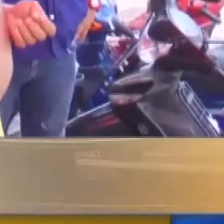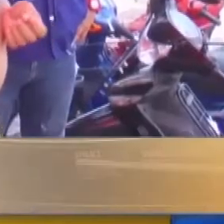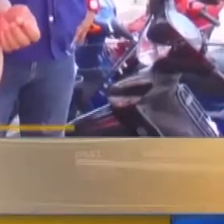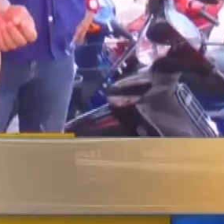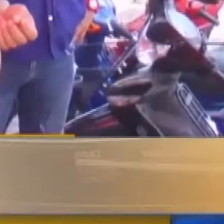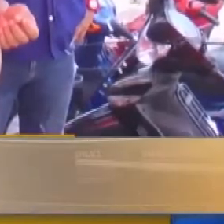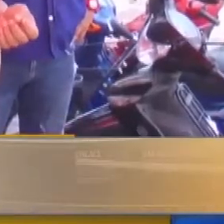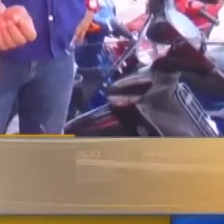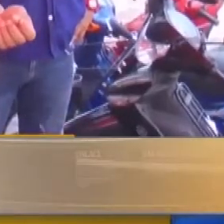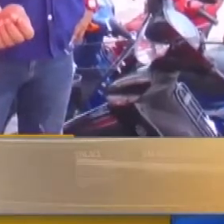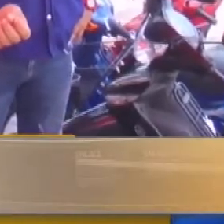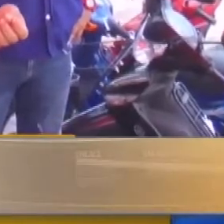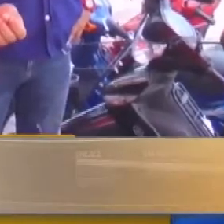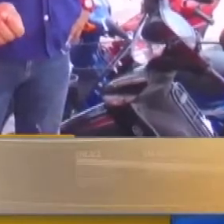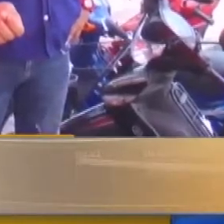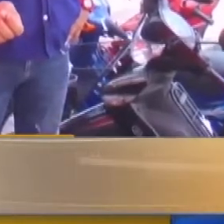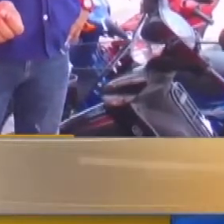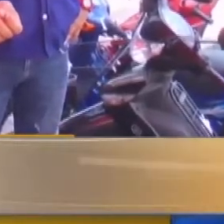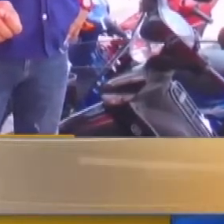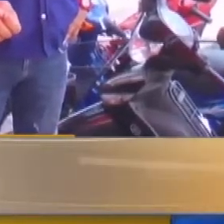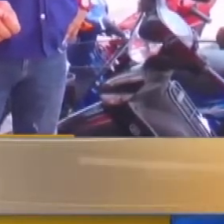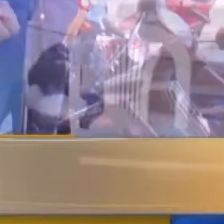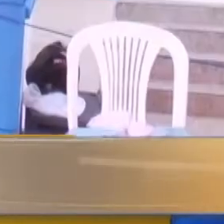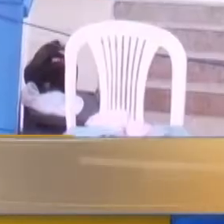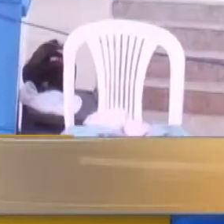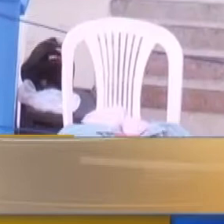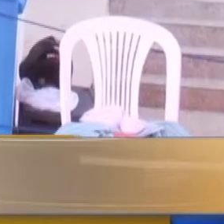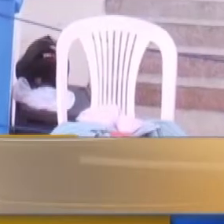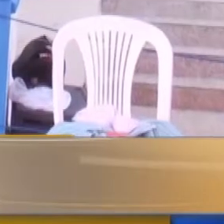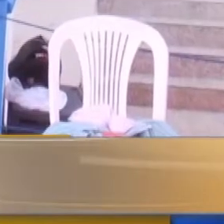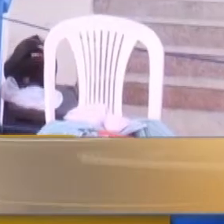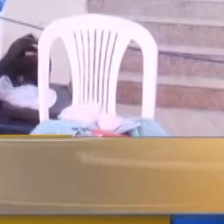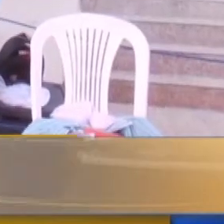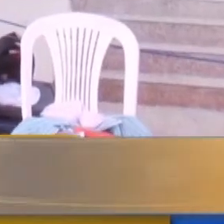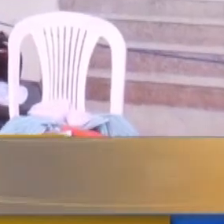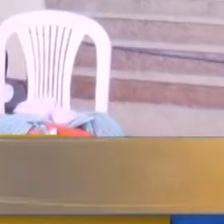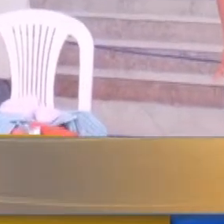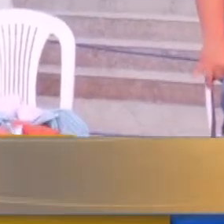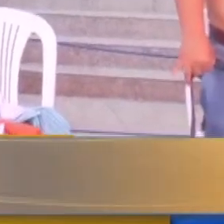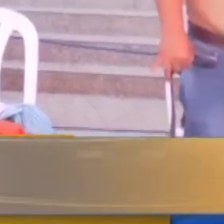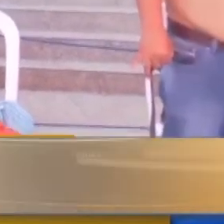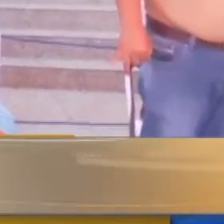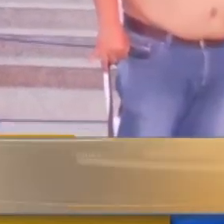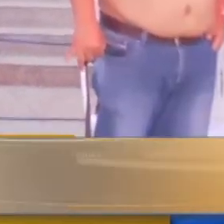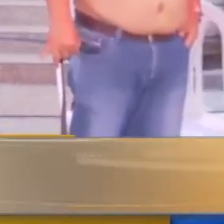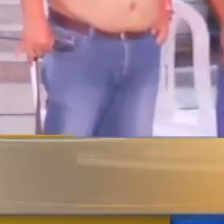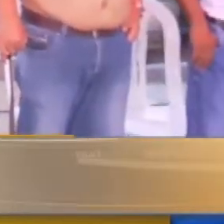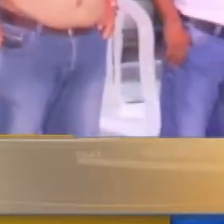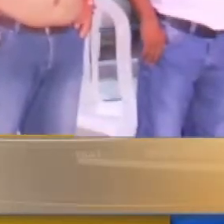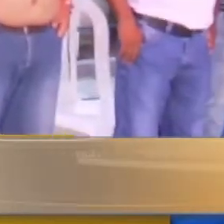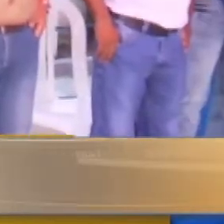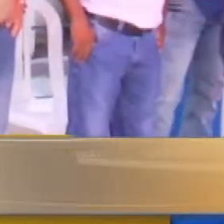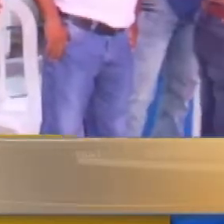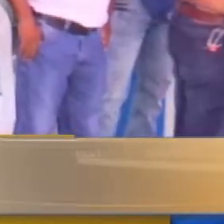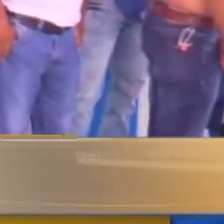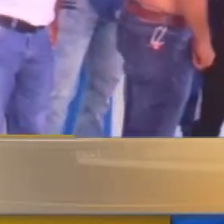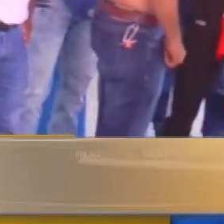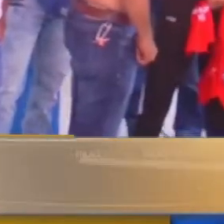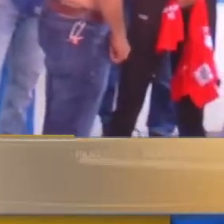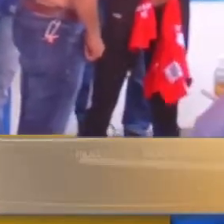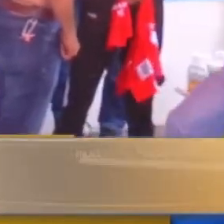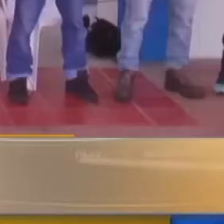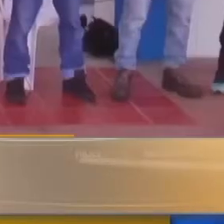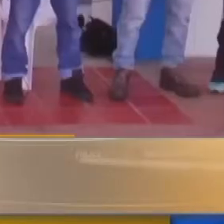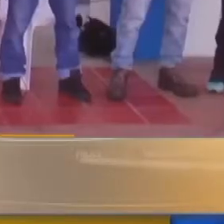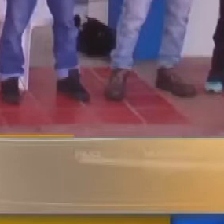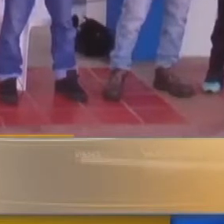Sigue la protesta de los trabajadores que prestaron sus servicios al consorcio Navelena. Cumplen 8 días de tener bloqueadas las entradas de